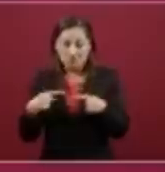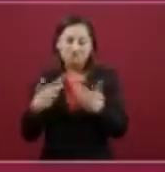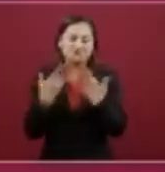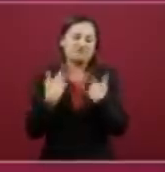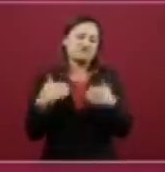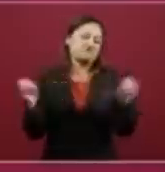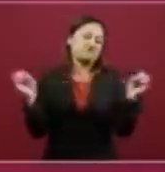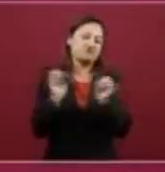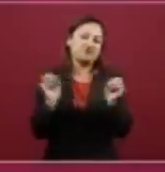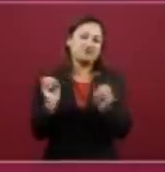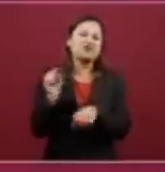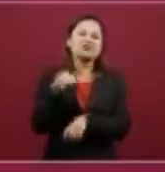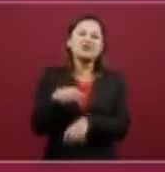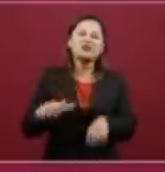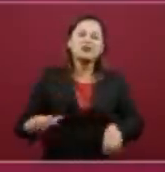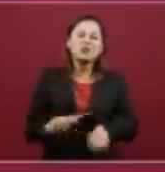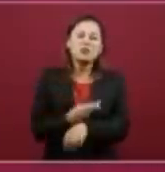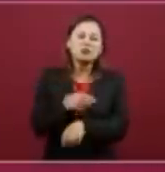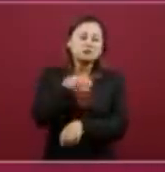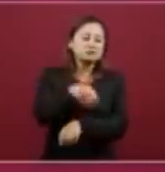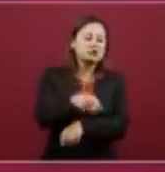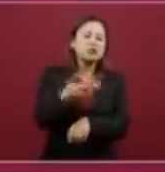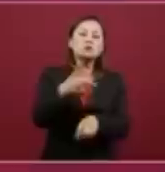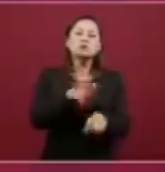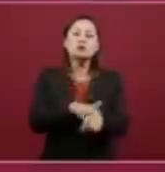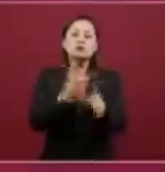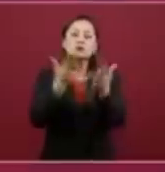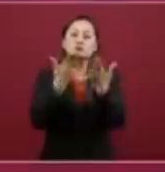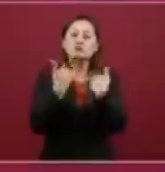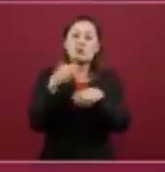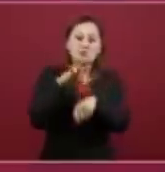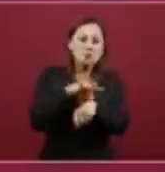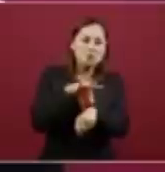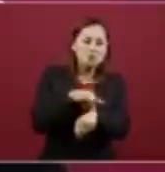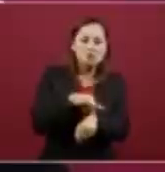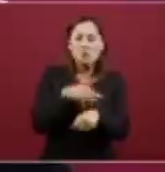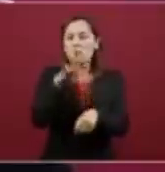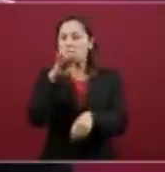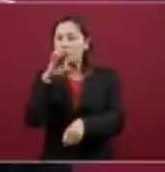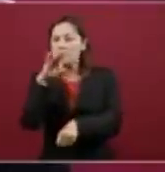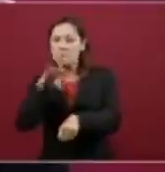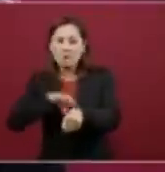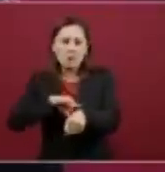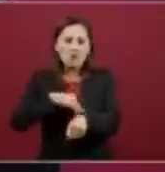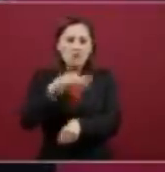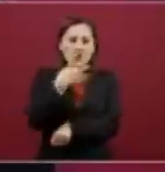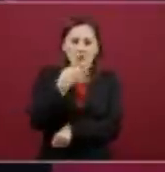no hay medicinas y